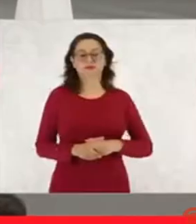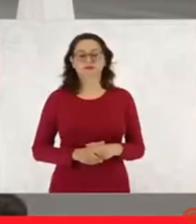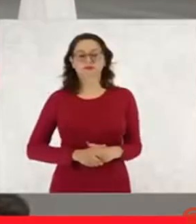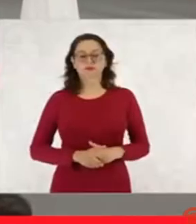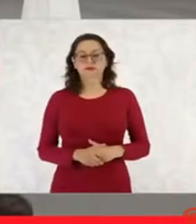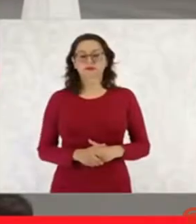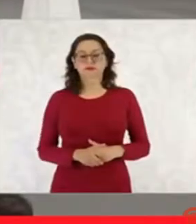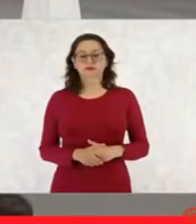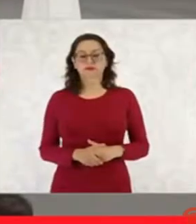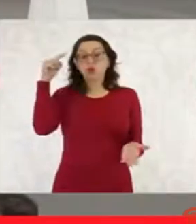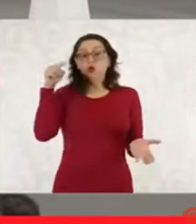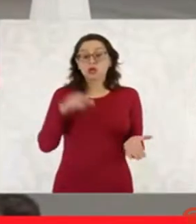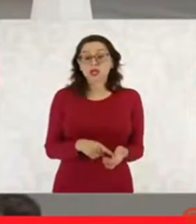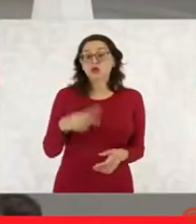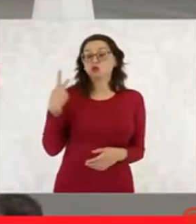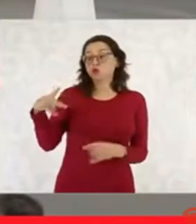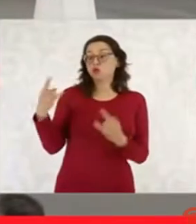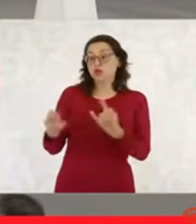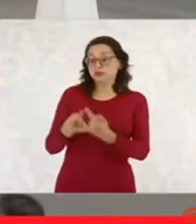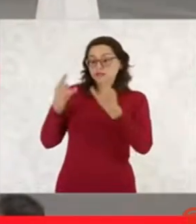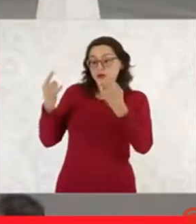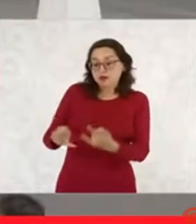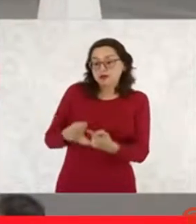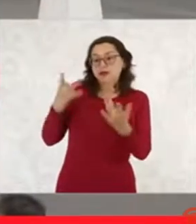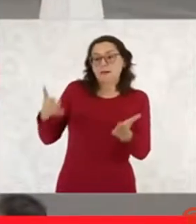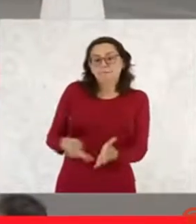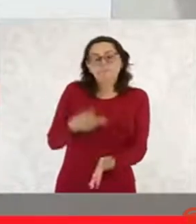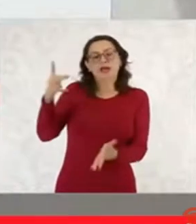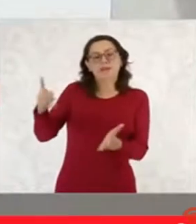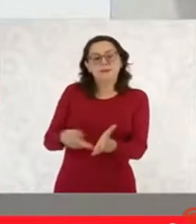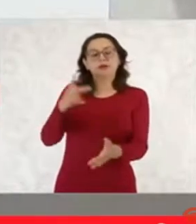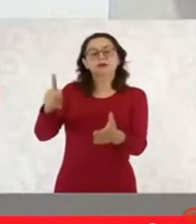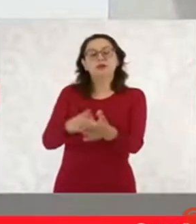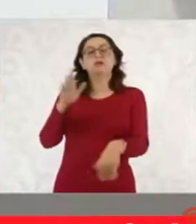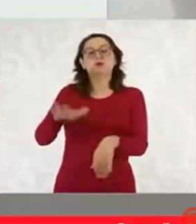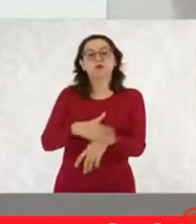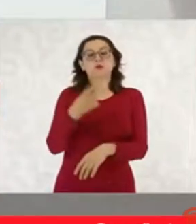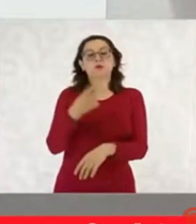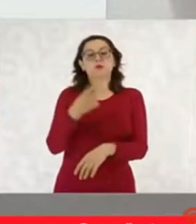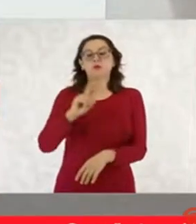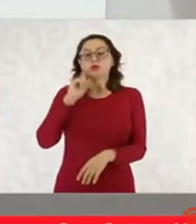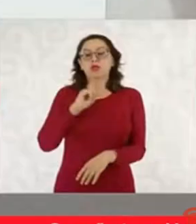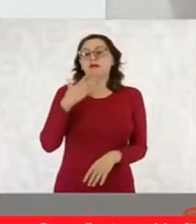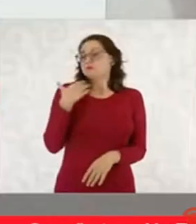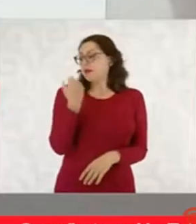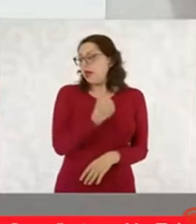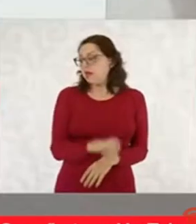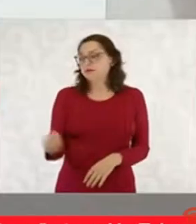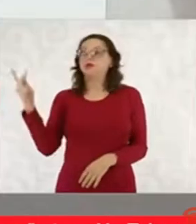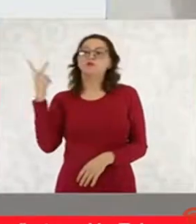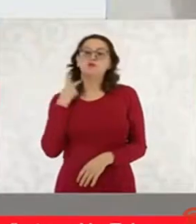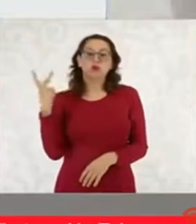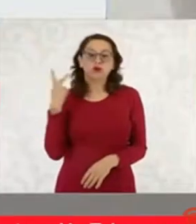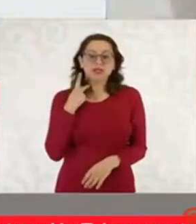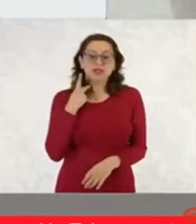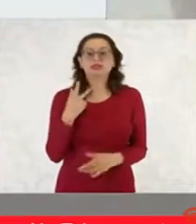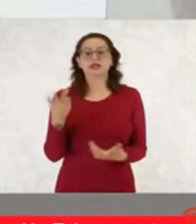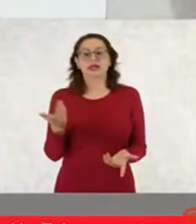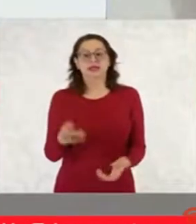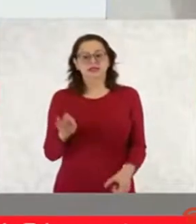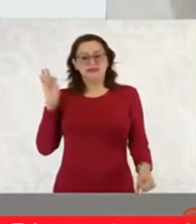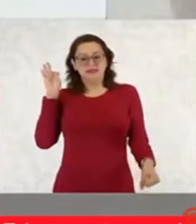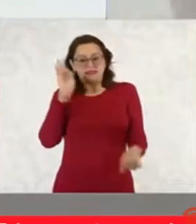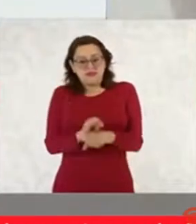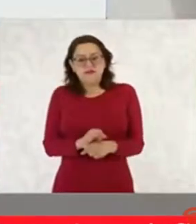muchas ocasiones porque en verdad fue una extraordinaria política, defensora, impulsó el derecho al voto,